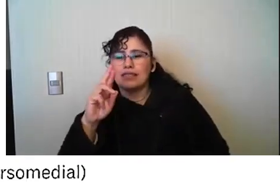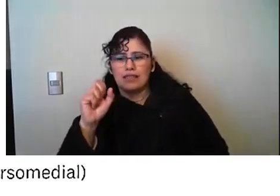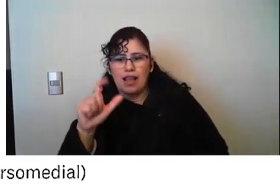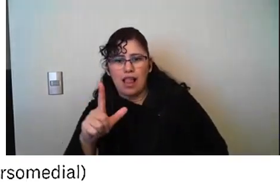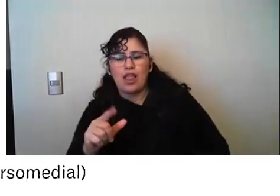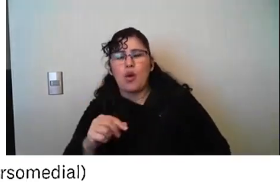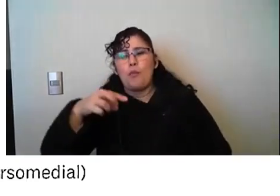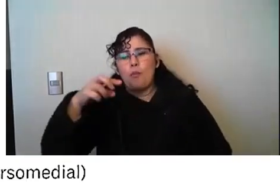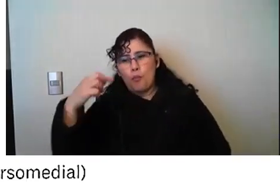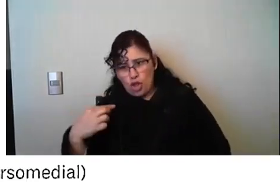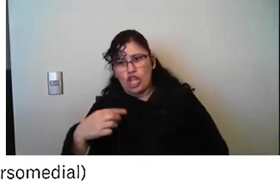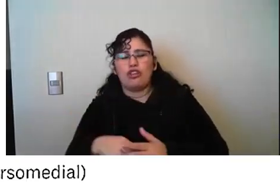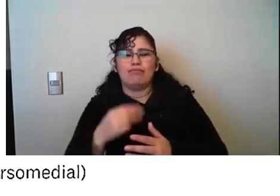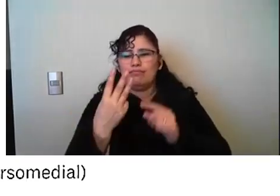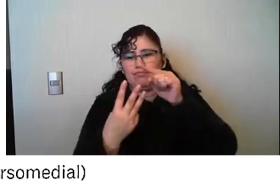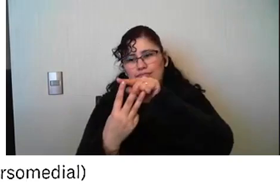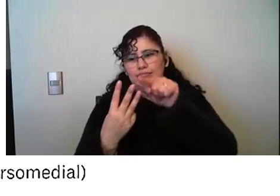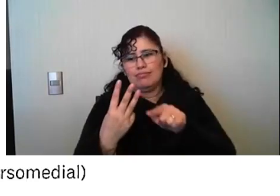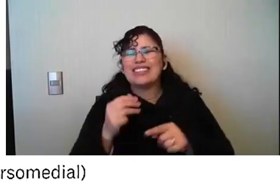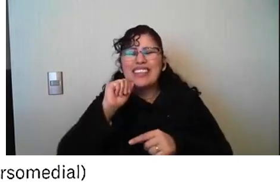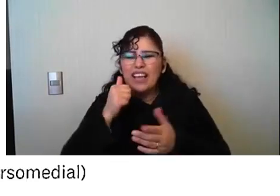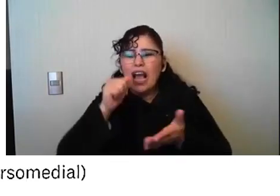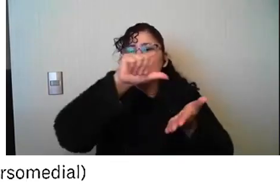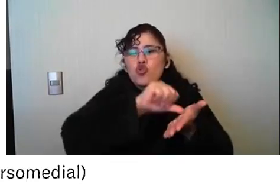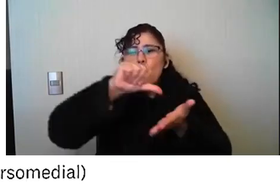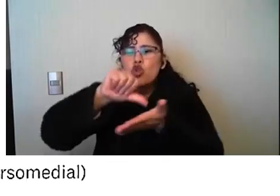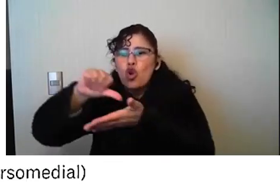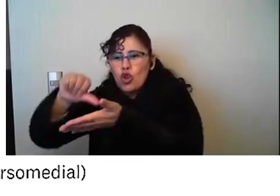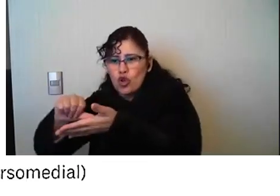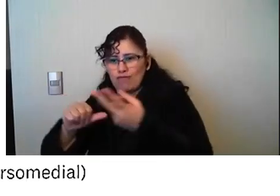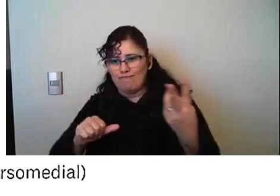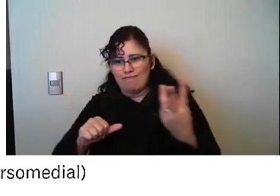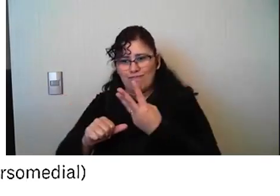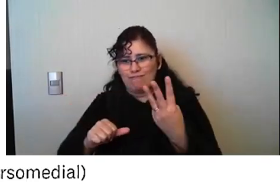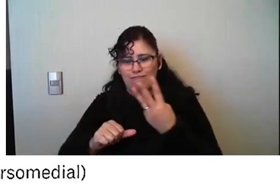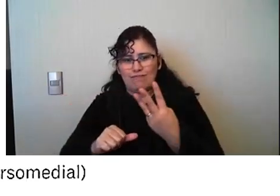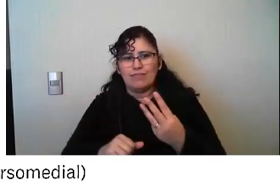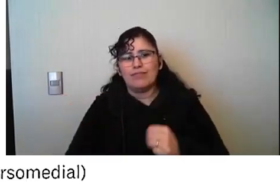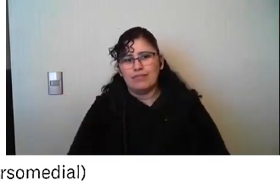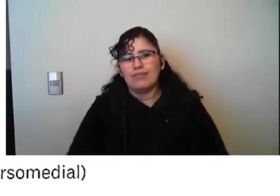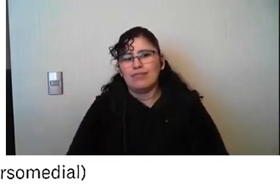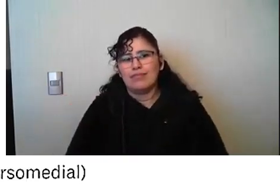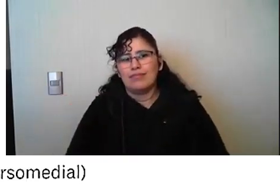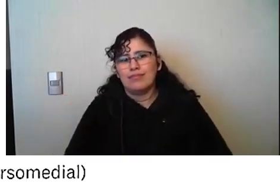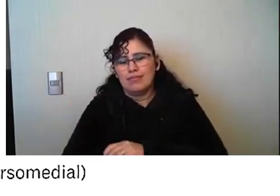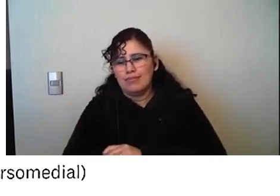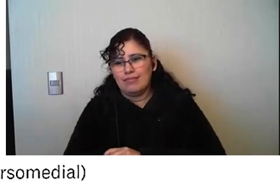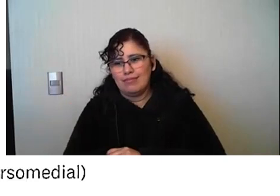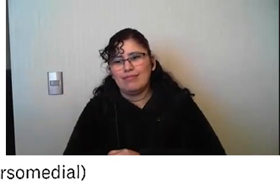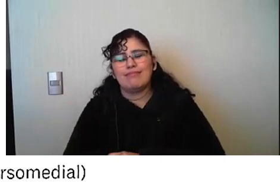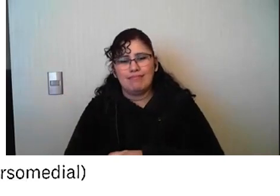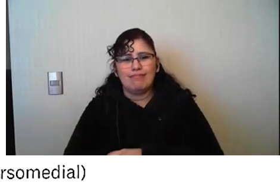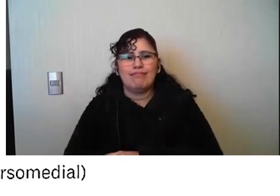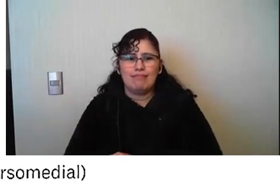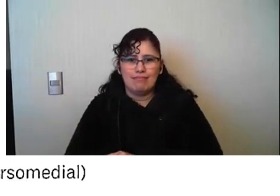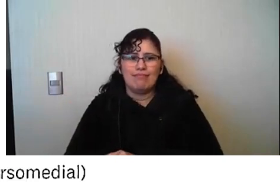y corresponden a núcleos: núcleo ventral anterior, núcleo ventral lateral, núcleo